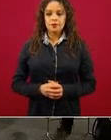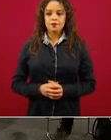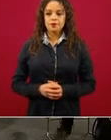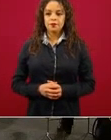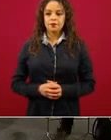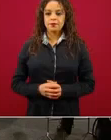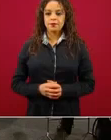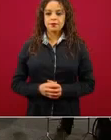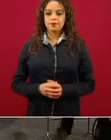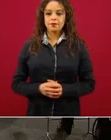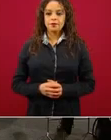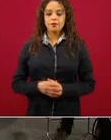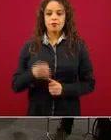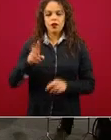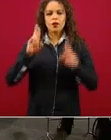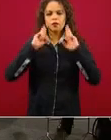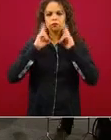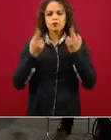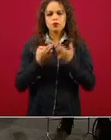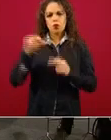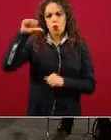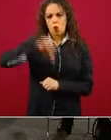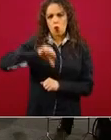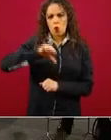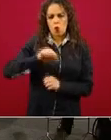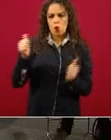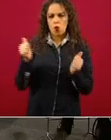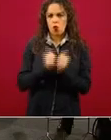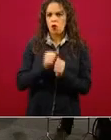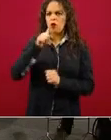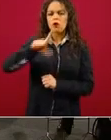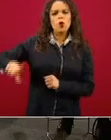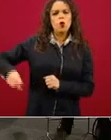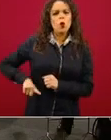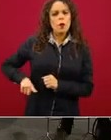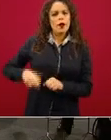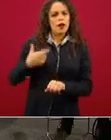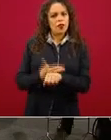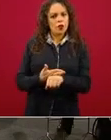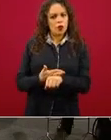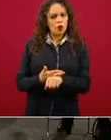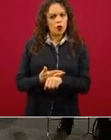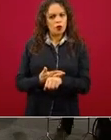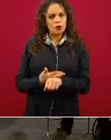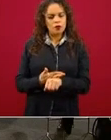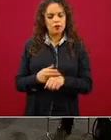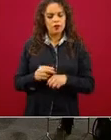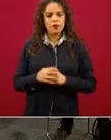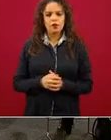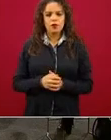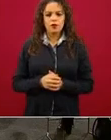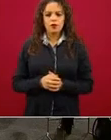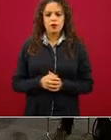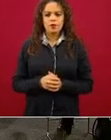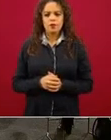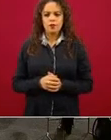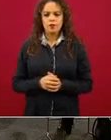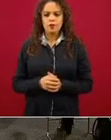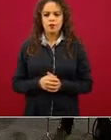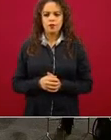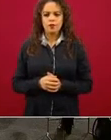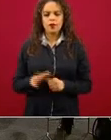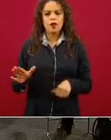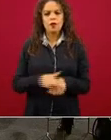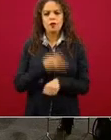Doctor, a propósito de la reunión que hubo hoy con los gobernadores, se acordó, ¿por qué no se le había dado a conocer a